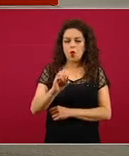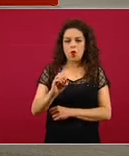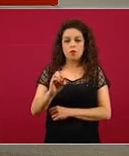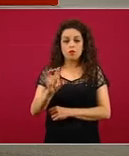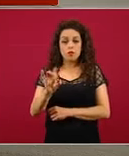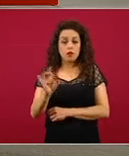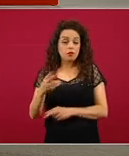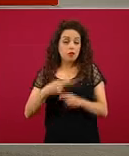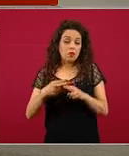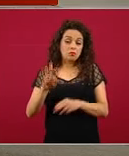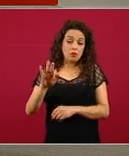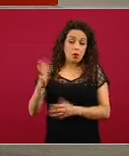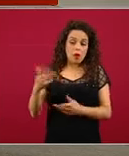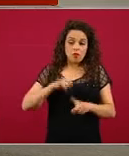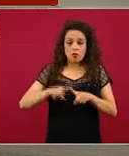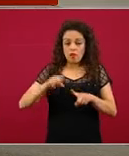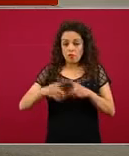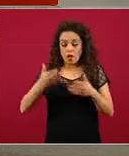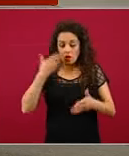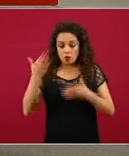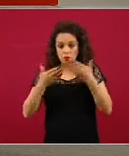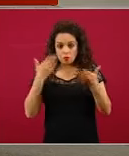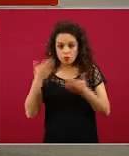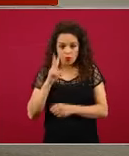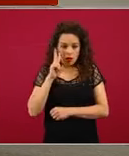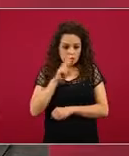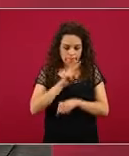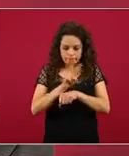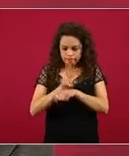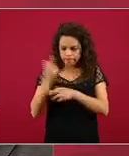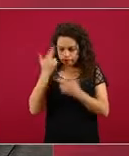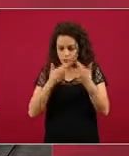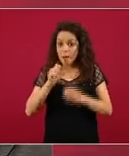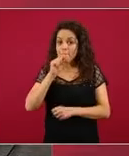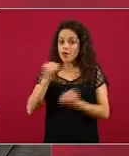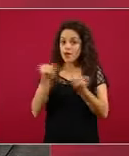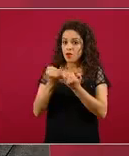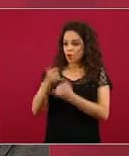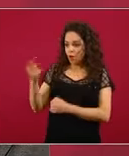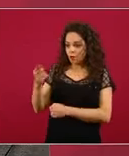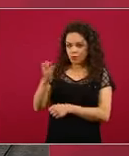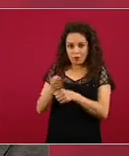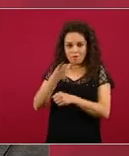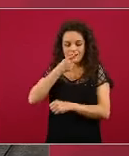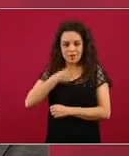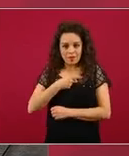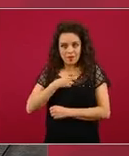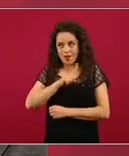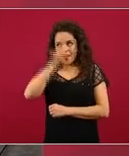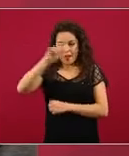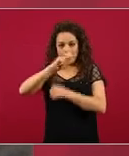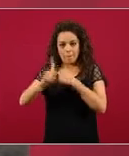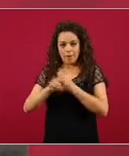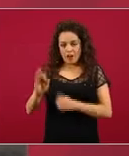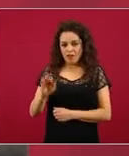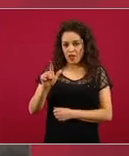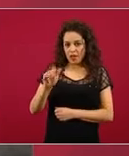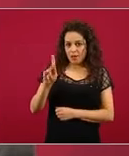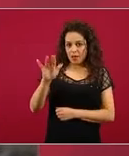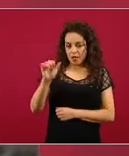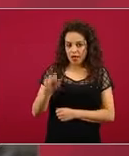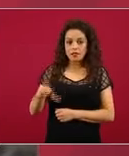40 estudios observacionales, como este que usted escribe, de Filipinas, en donde se ha documentado